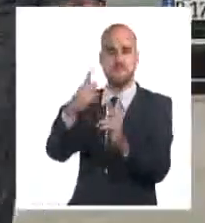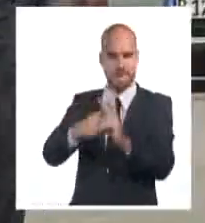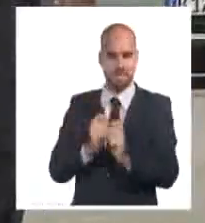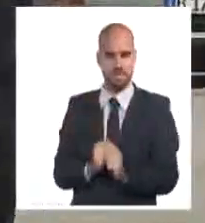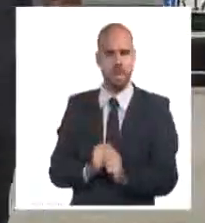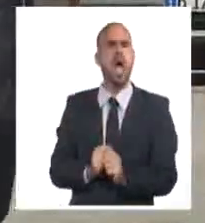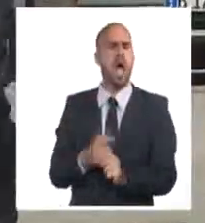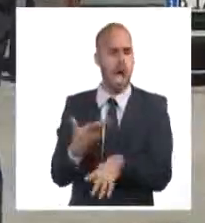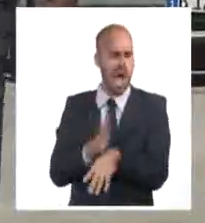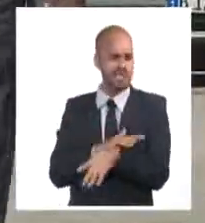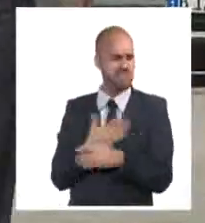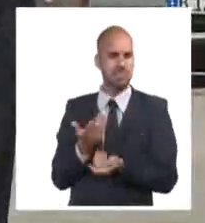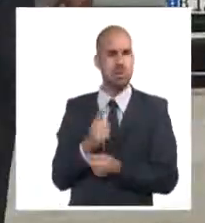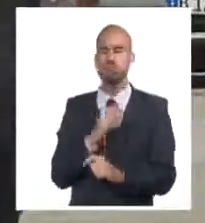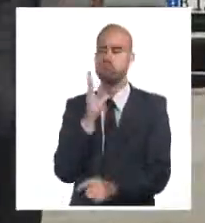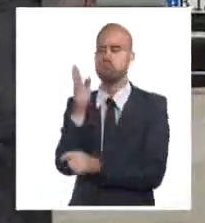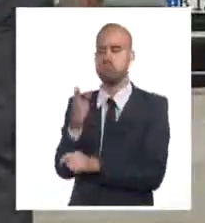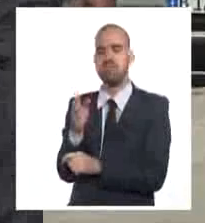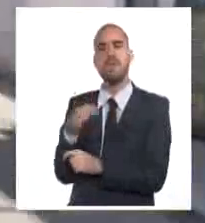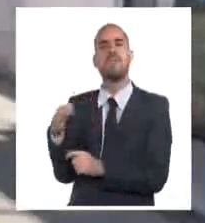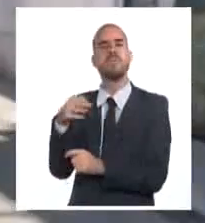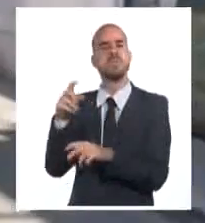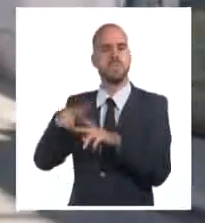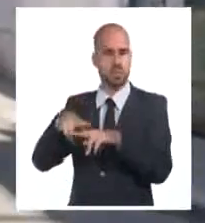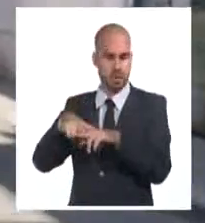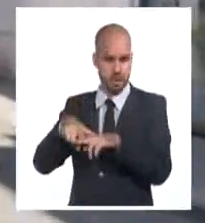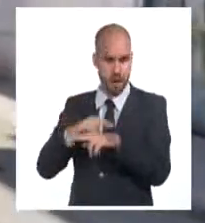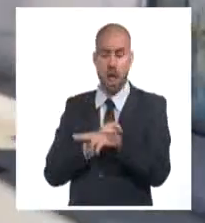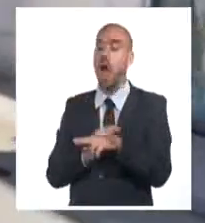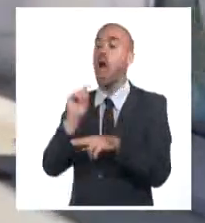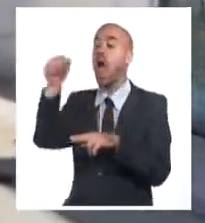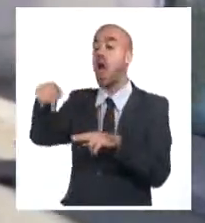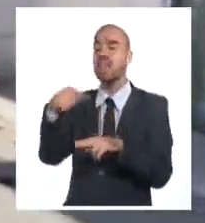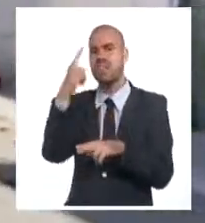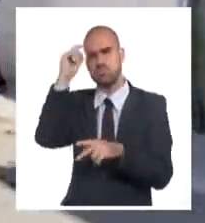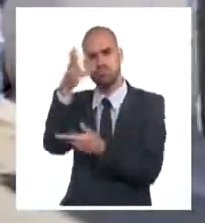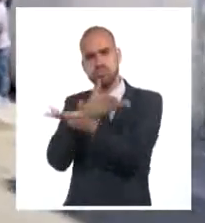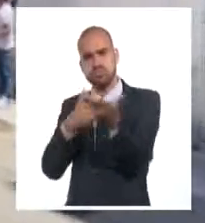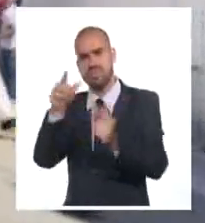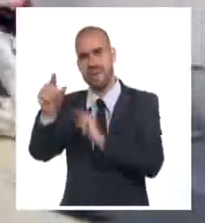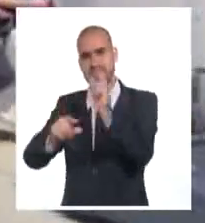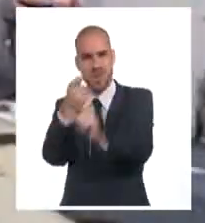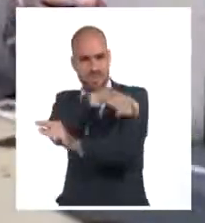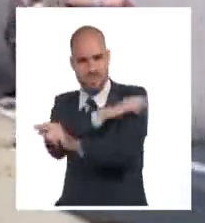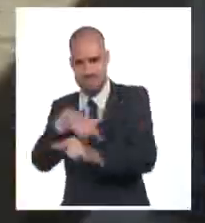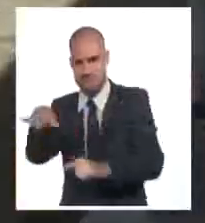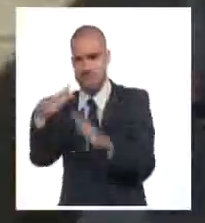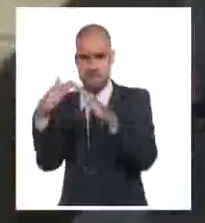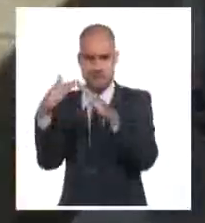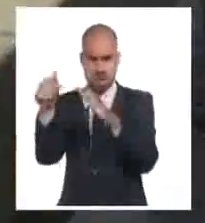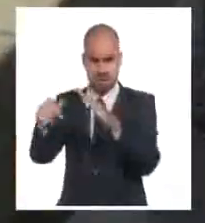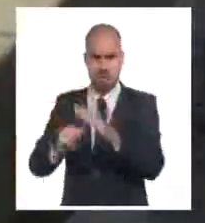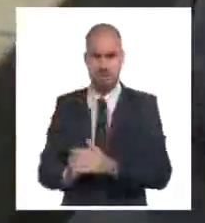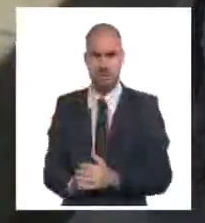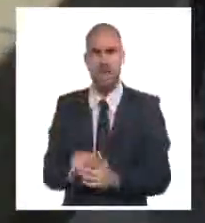de la comunidad de los sitios en Centro Habana y aquí no podía faltar la comparsa popular tradicional.